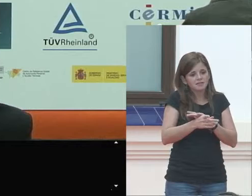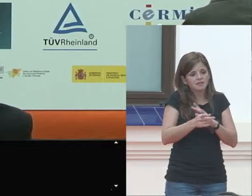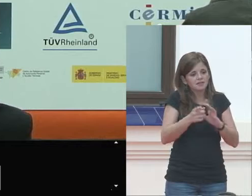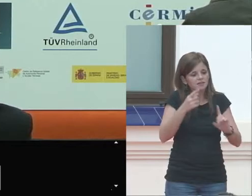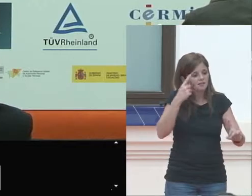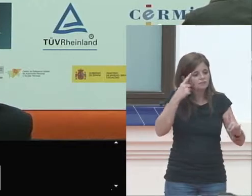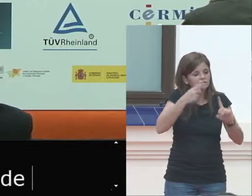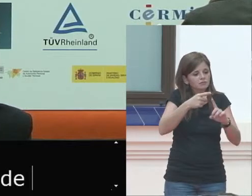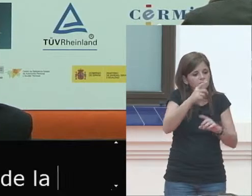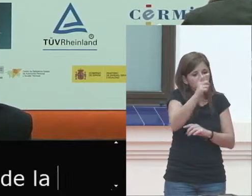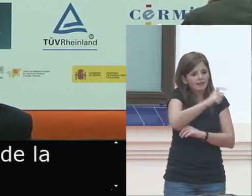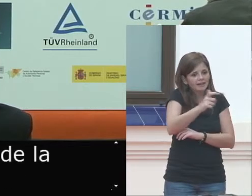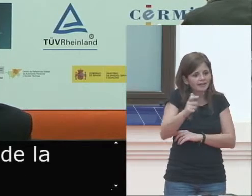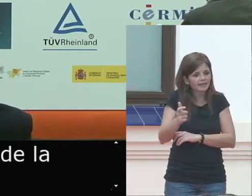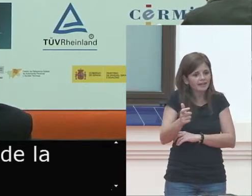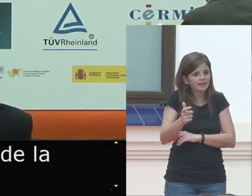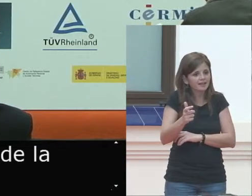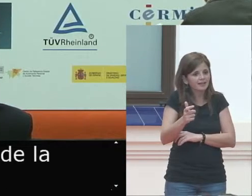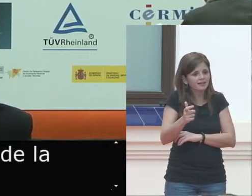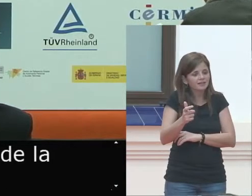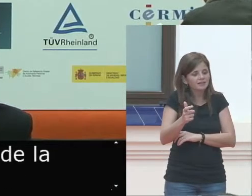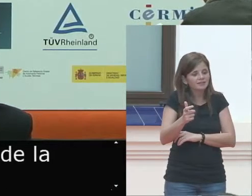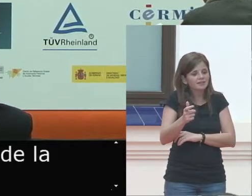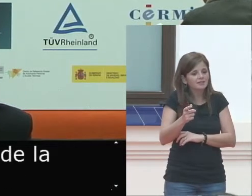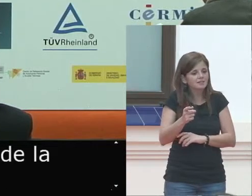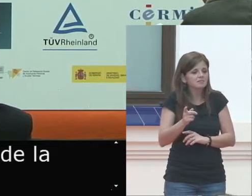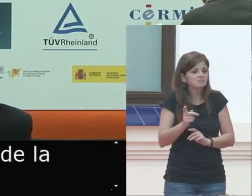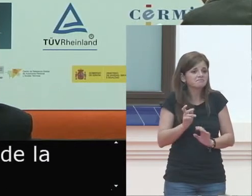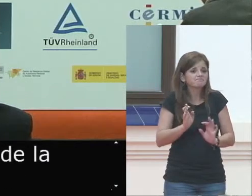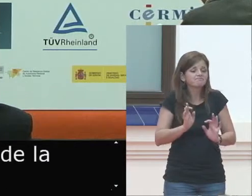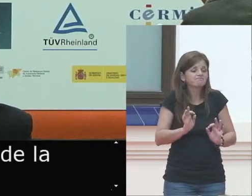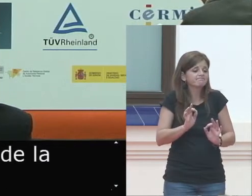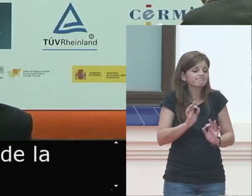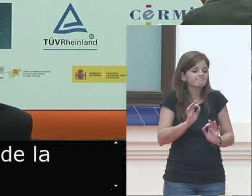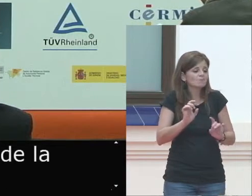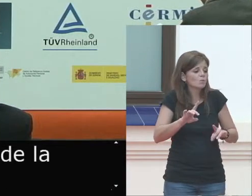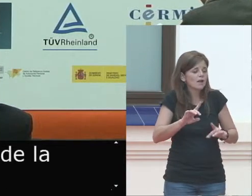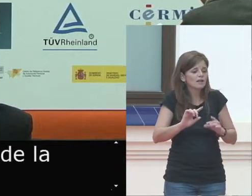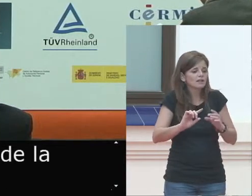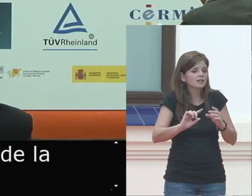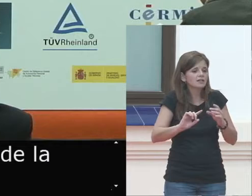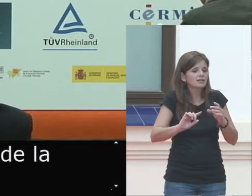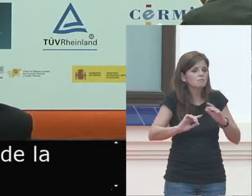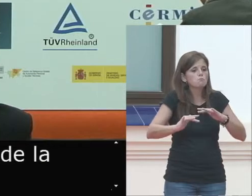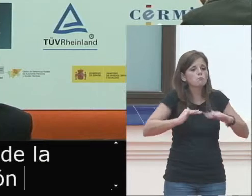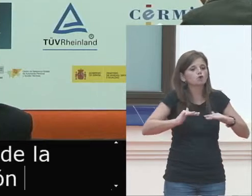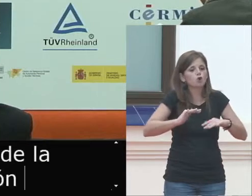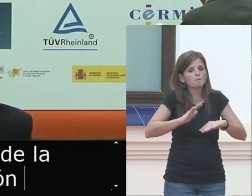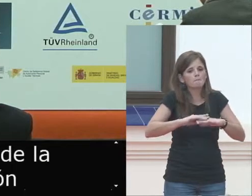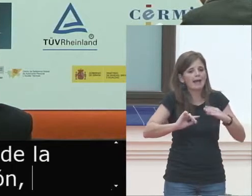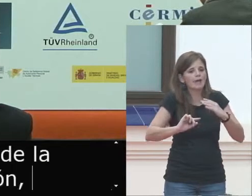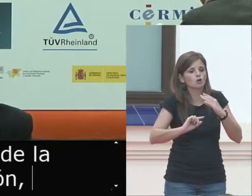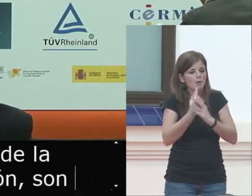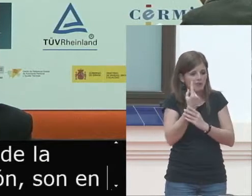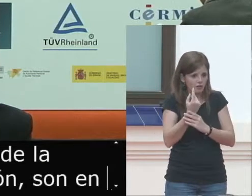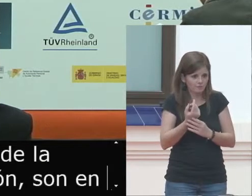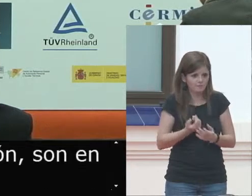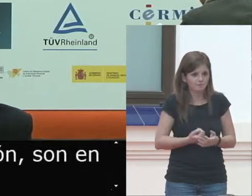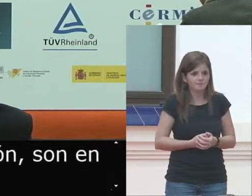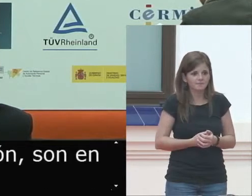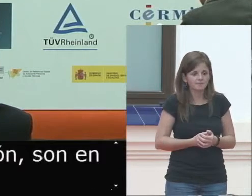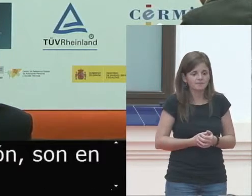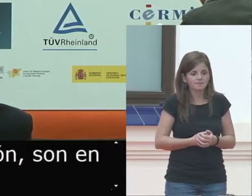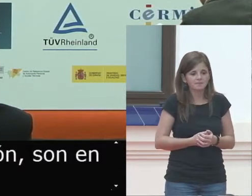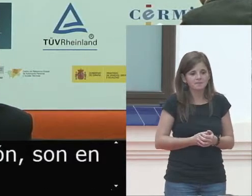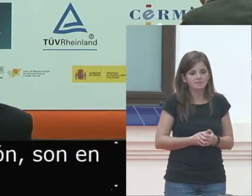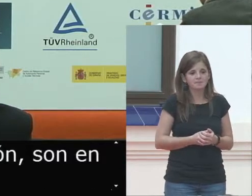de la gente son en sí un motor de innovación. Son en sí un tema